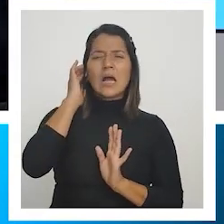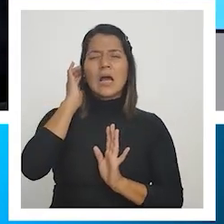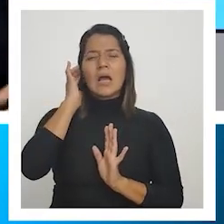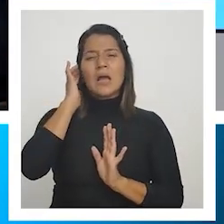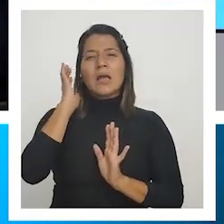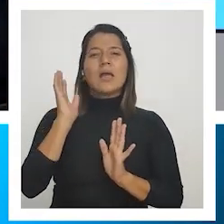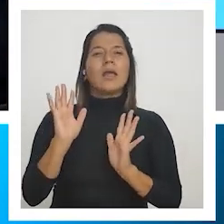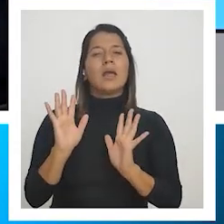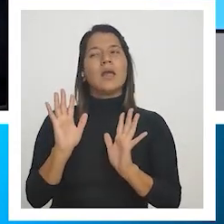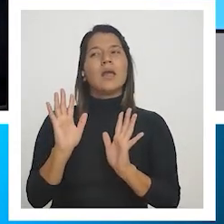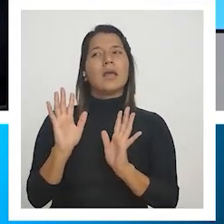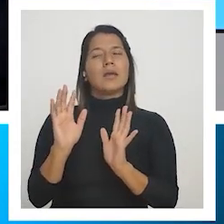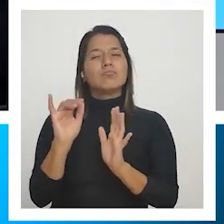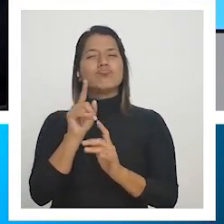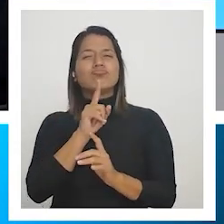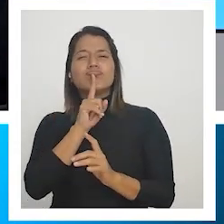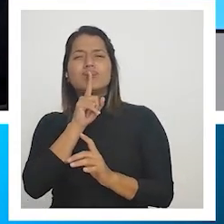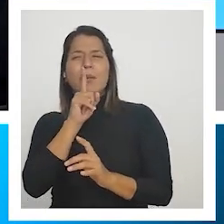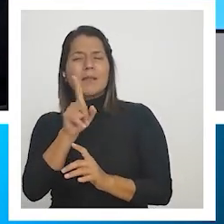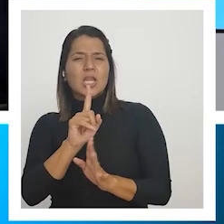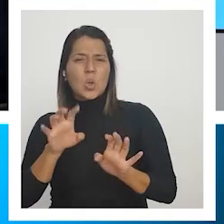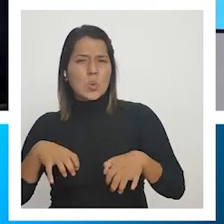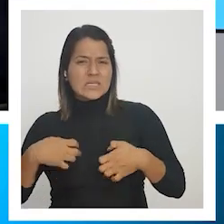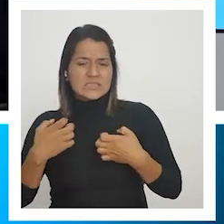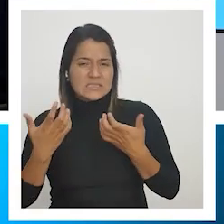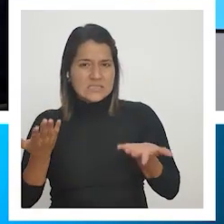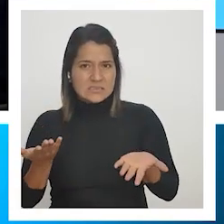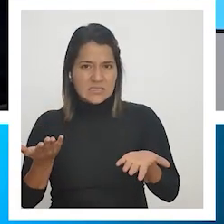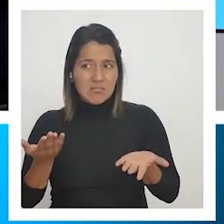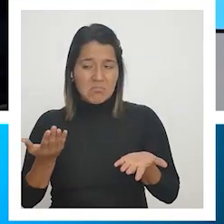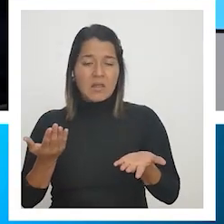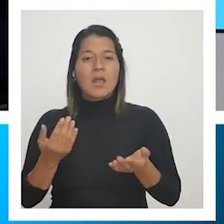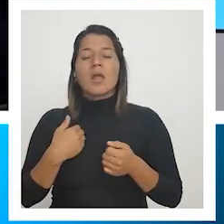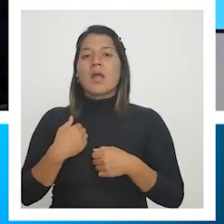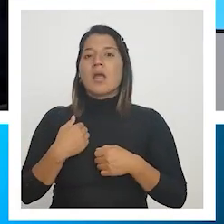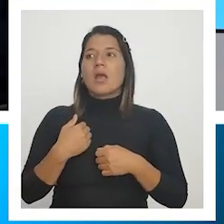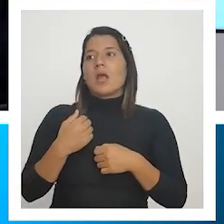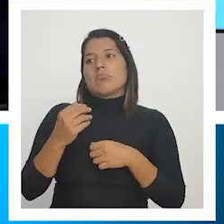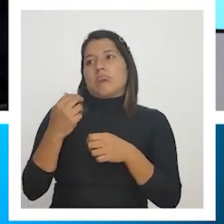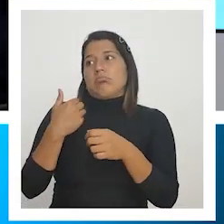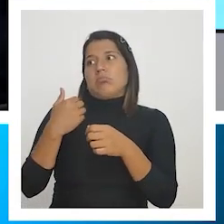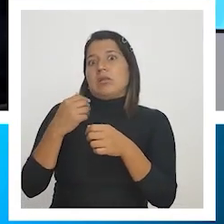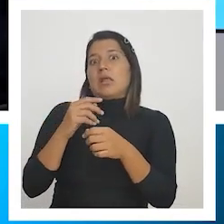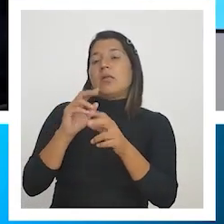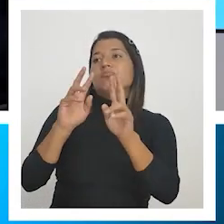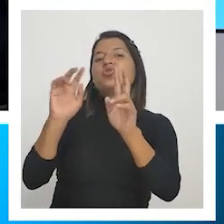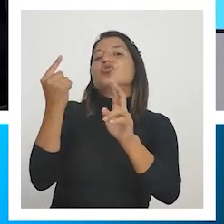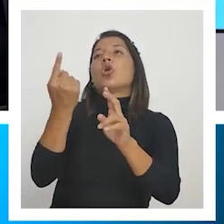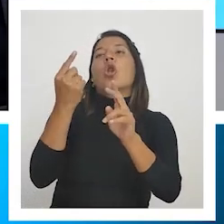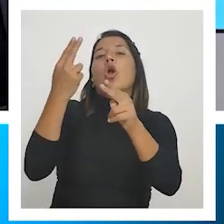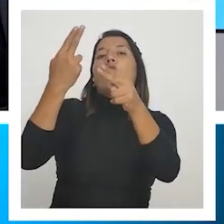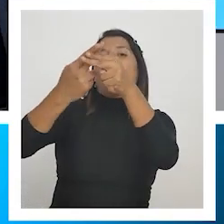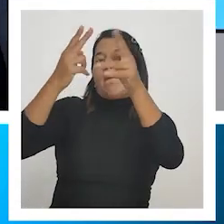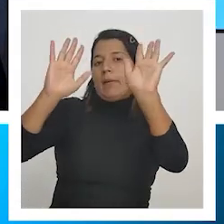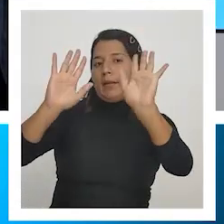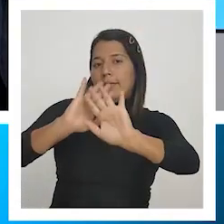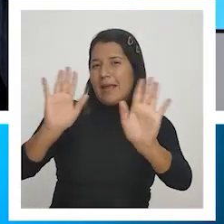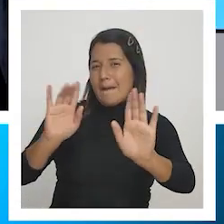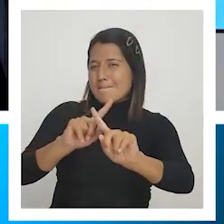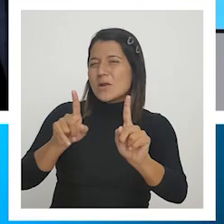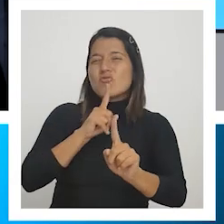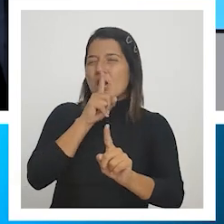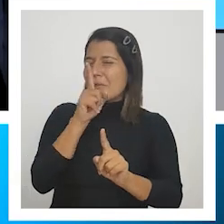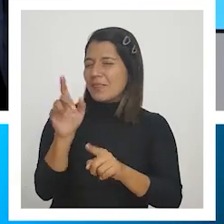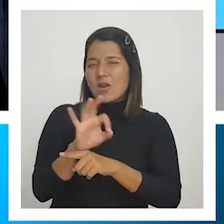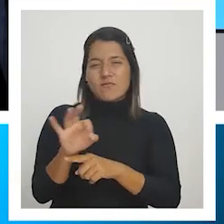no existe, que efectivamente más bien en las últimas décadas ha sido como una embarcada para